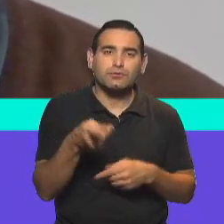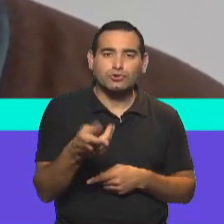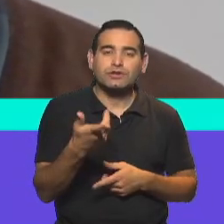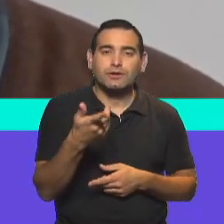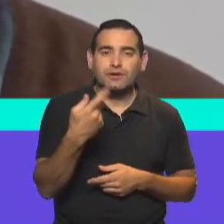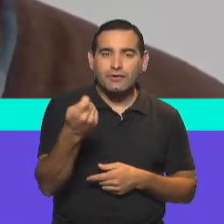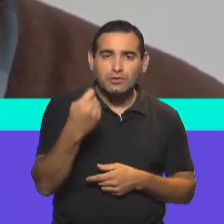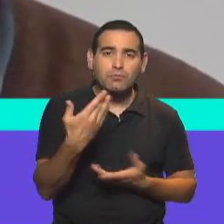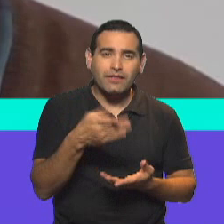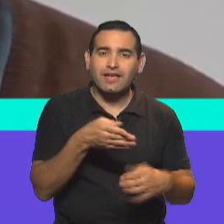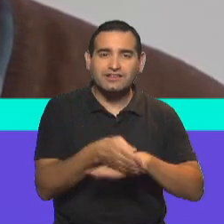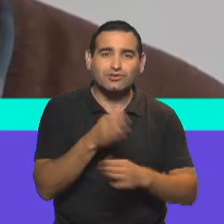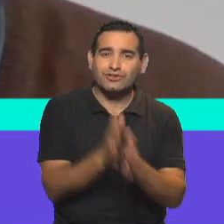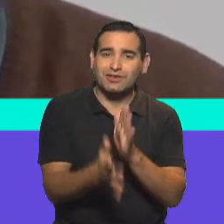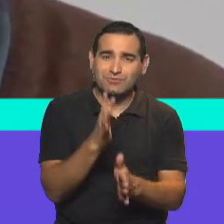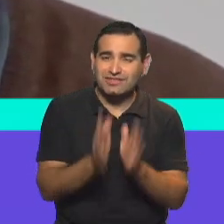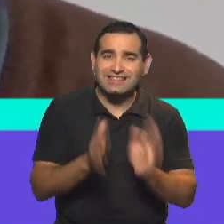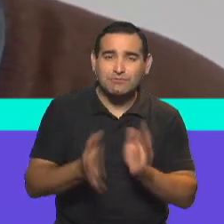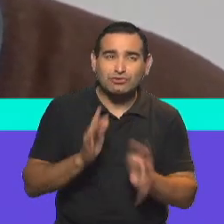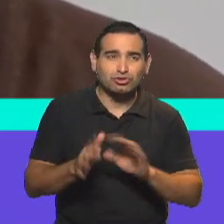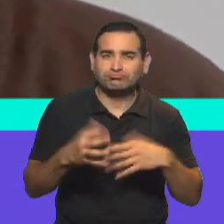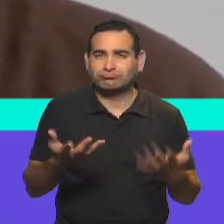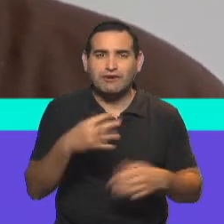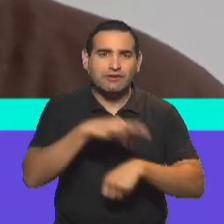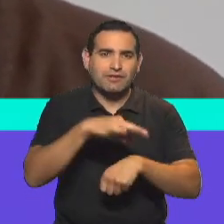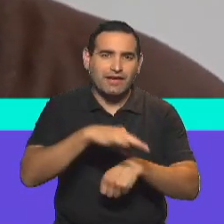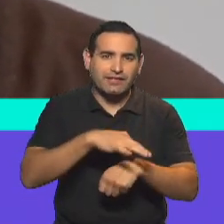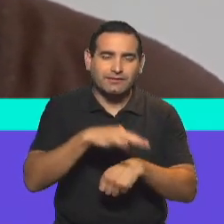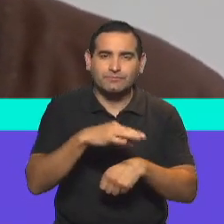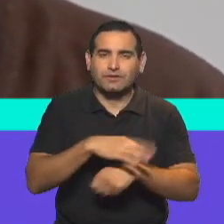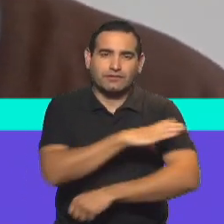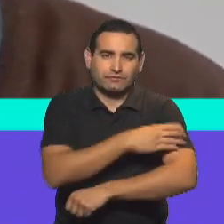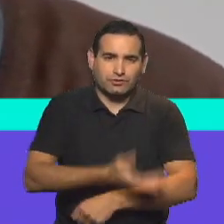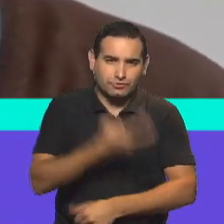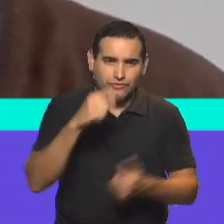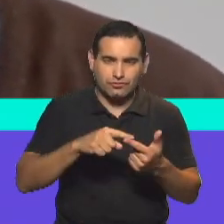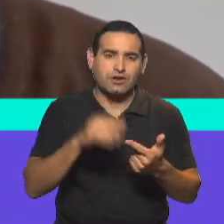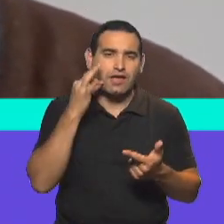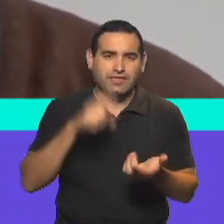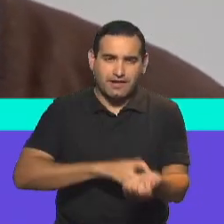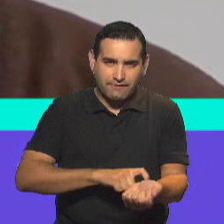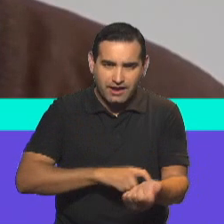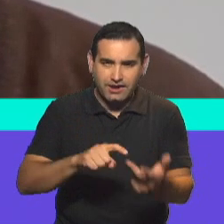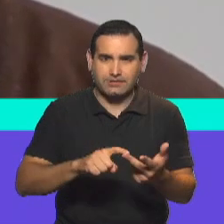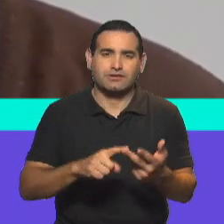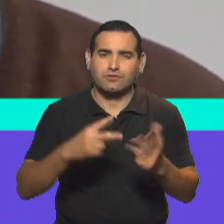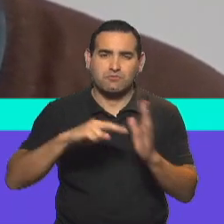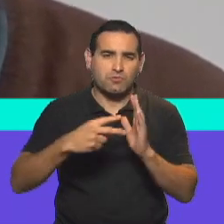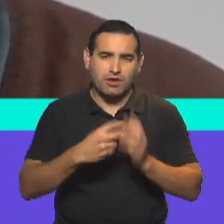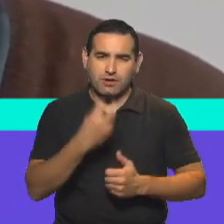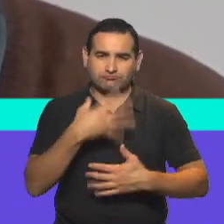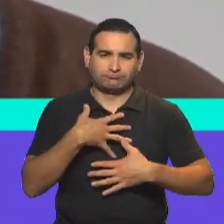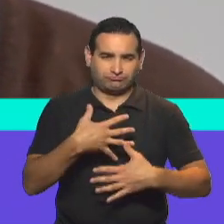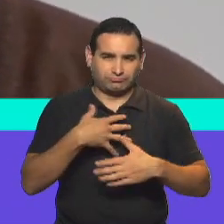al tratamiento, como decíamos antes, de enfermedades muy frecuentes como hipertensión, la diabetes, los problemas respiratorios